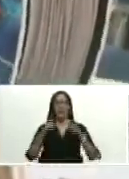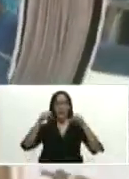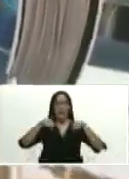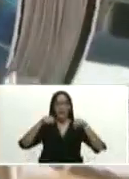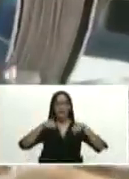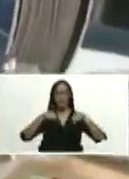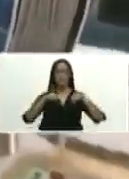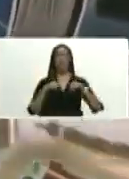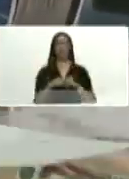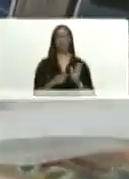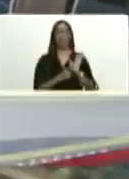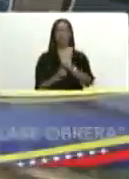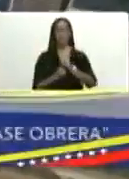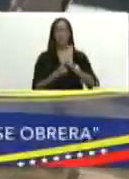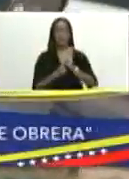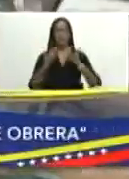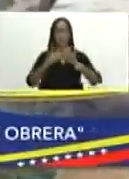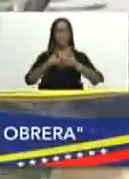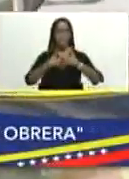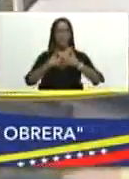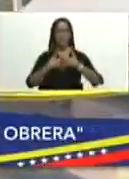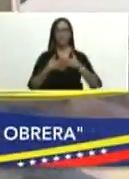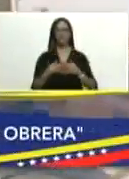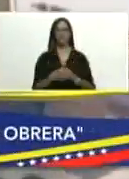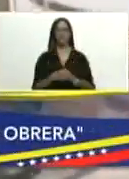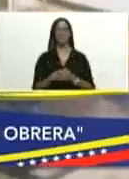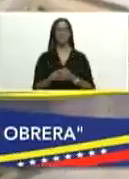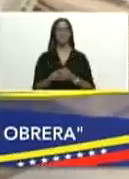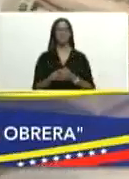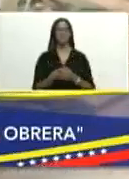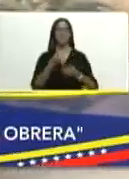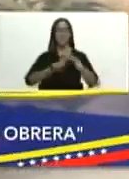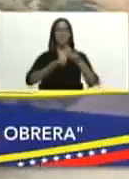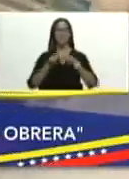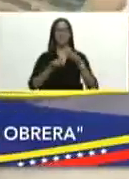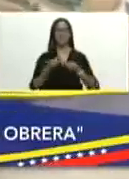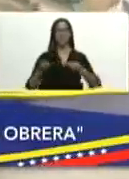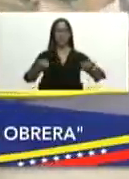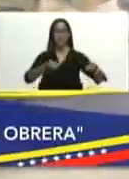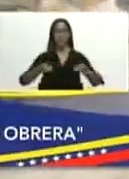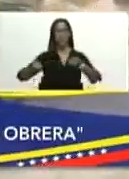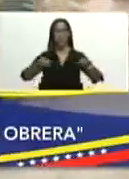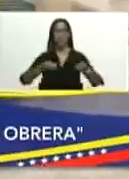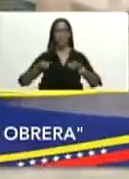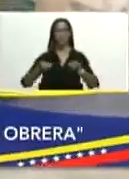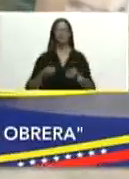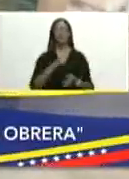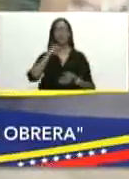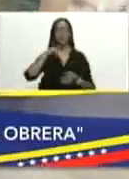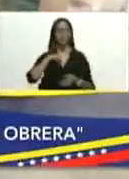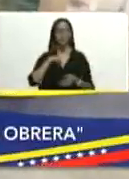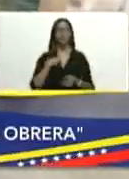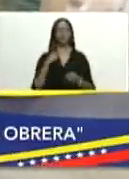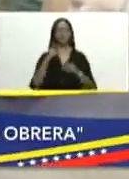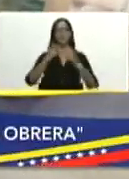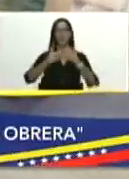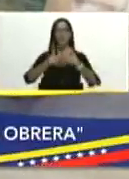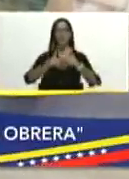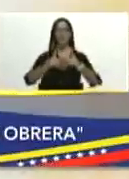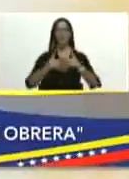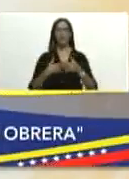estoy representando a la empresa de brick bennet y briquetera del Orinoco Okay nosotros fabricamos es